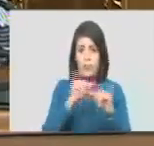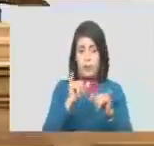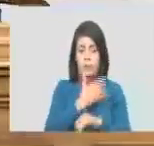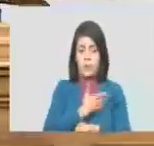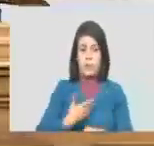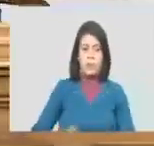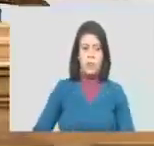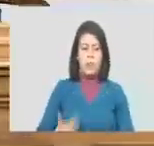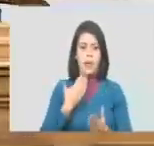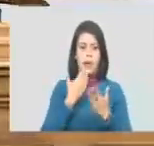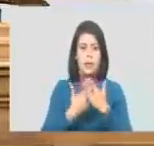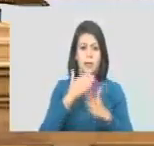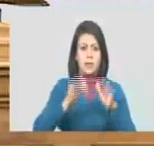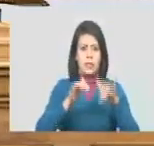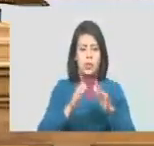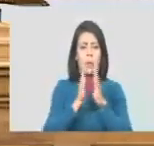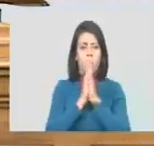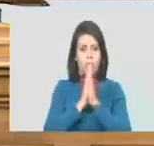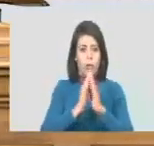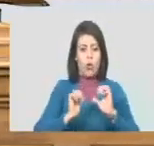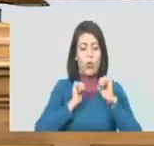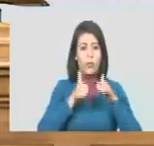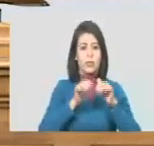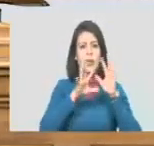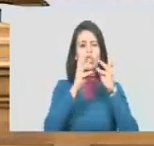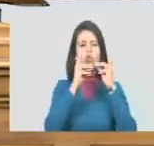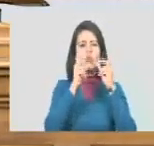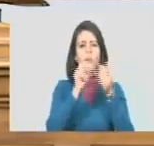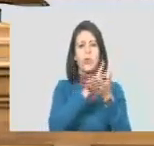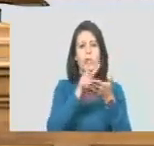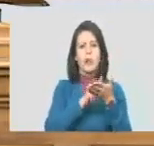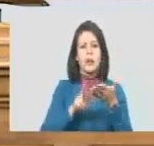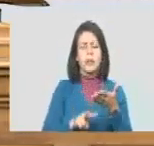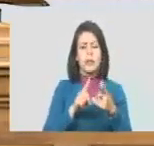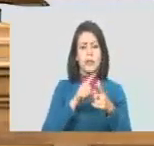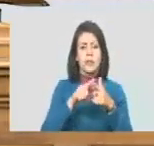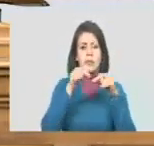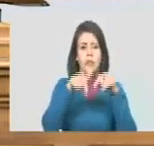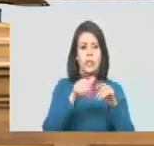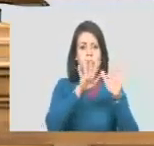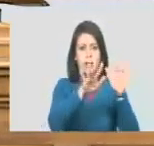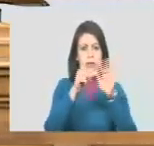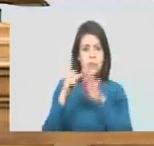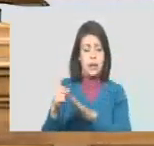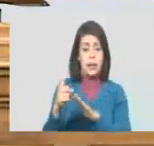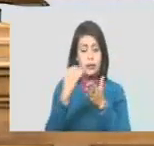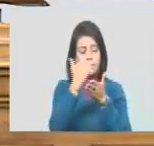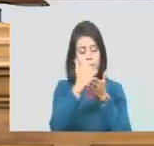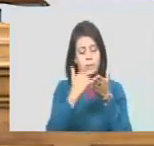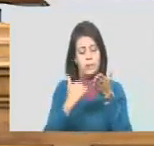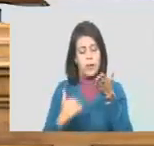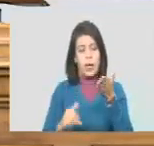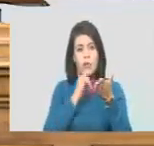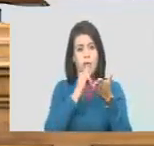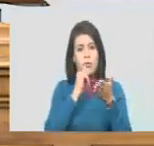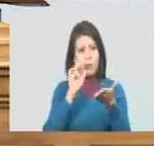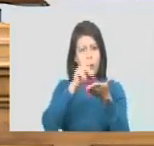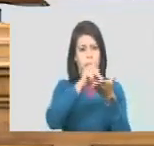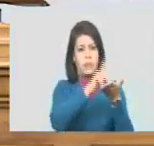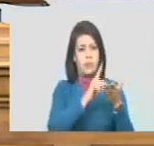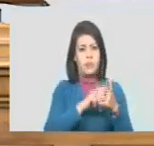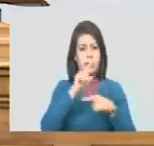presidente. Gracias, secretaria. Por favor, entonces dé inicio a la lectura en el 26 punto del informe